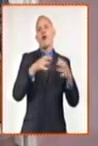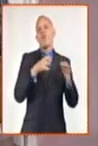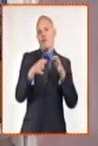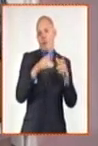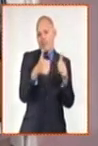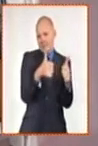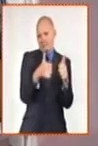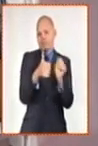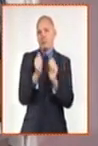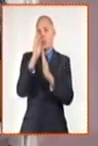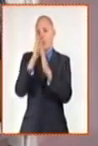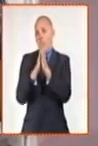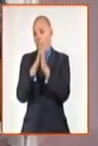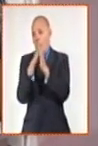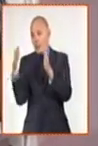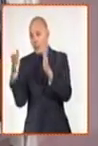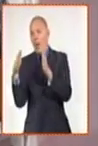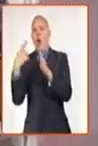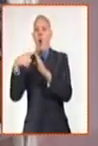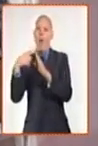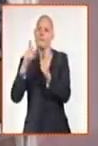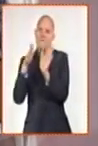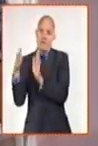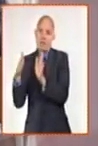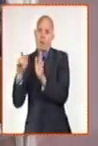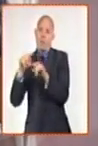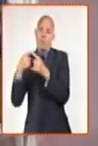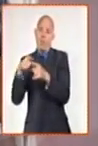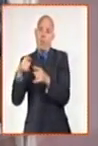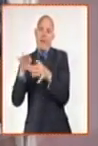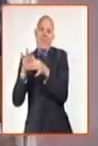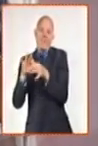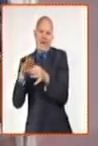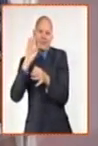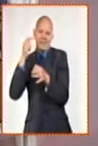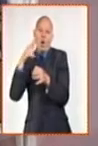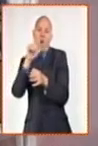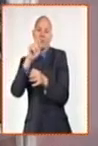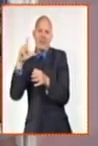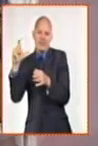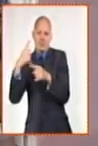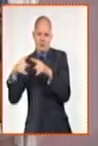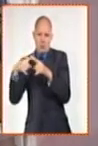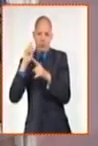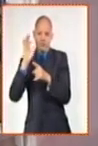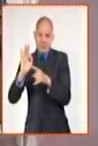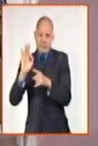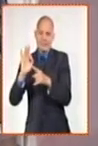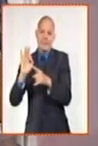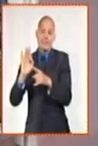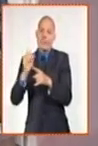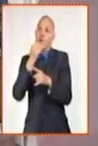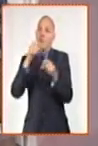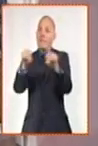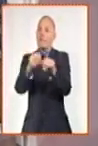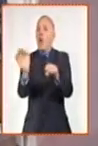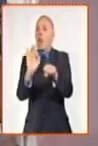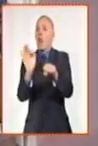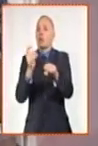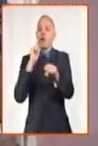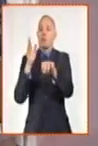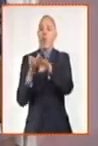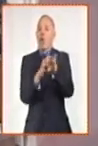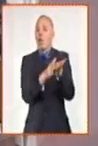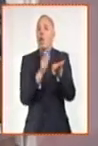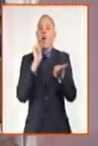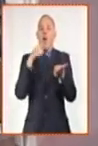averías en las líneas de transmisión que no permitía hacer una restauración por decirlo de alguna manera, como estaba planificado en los